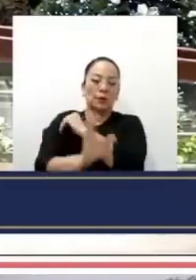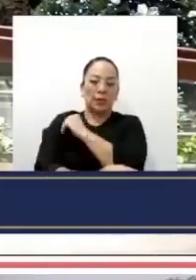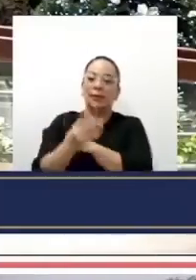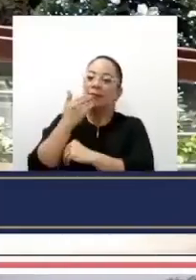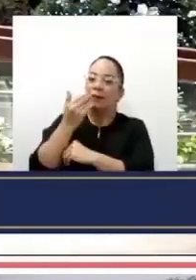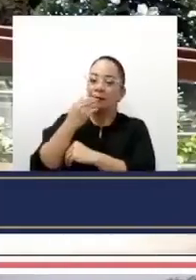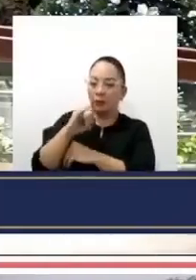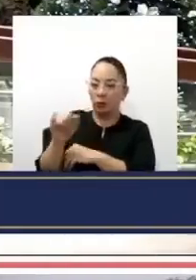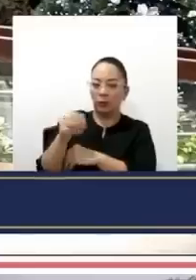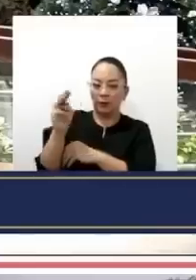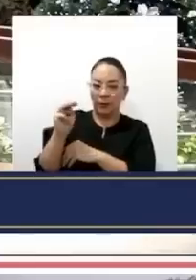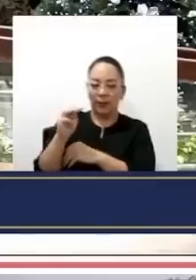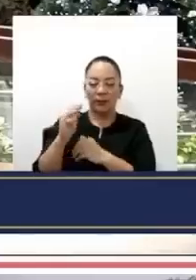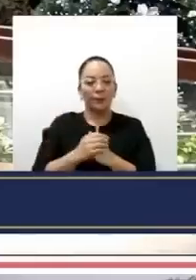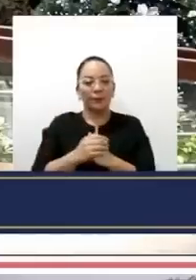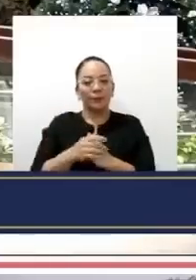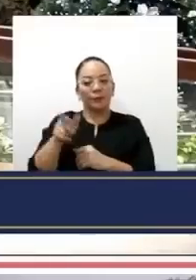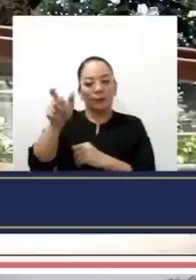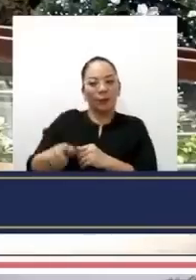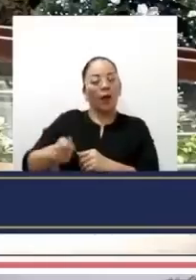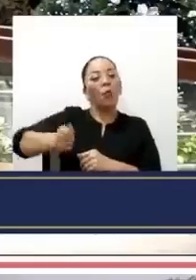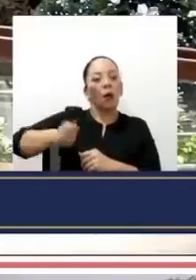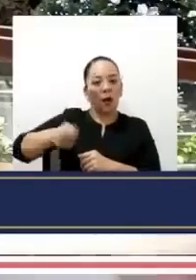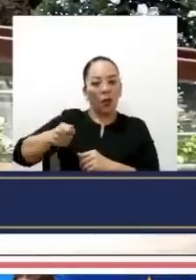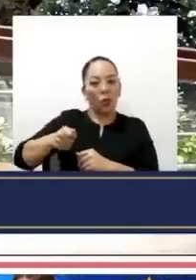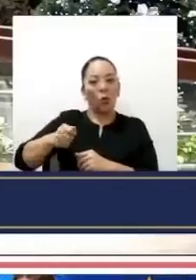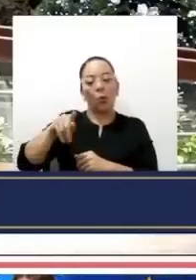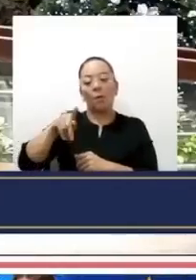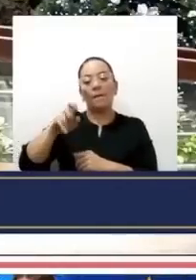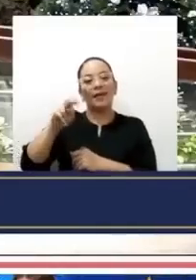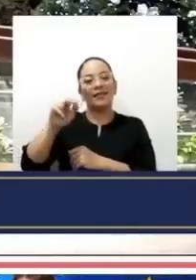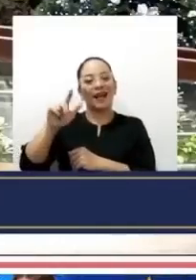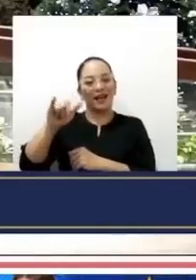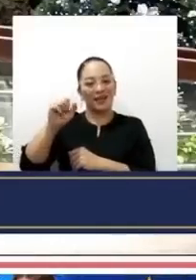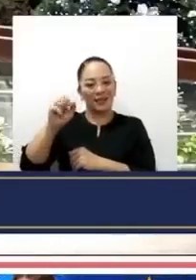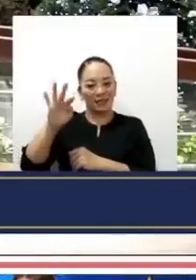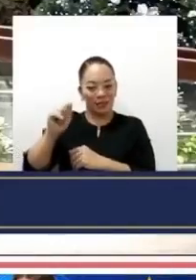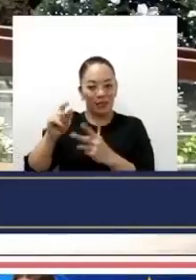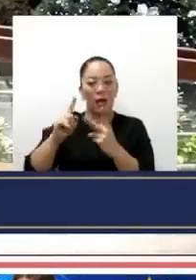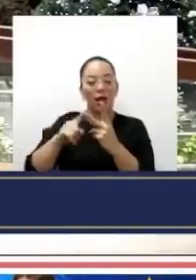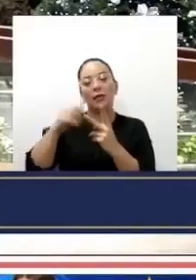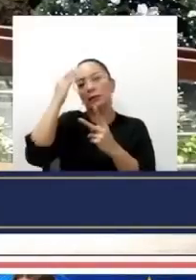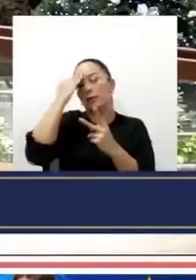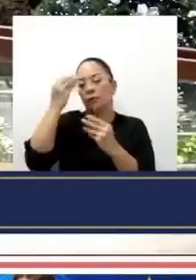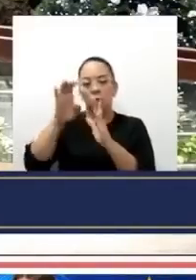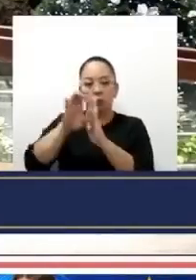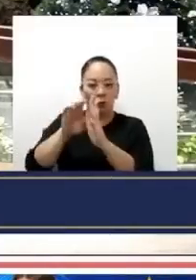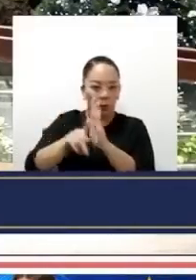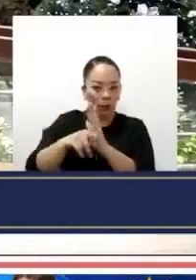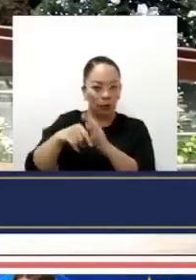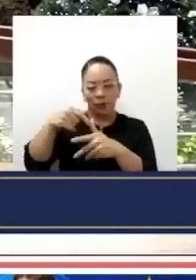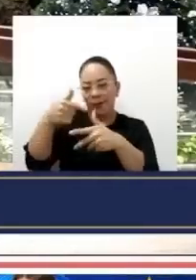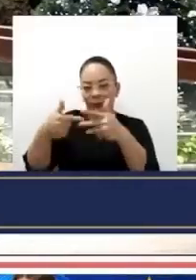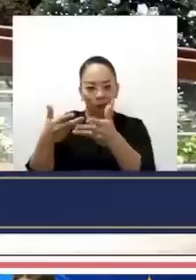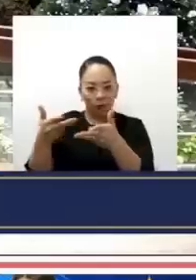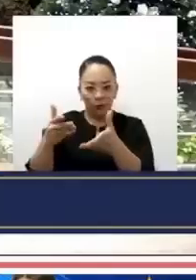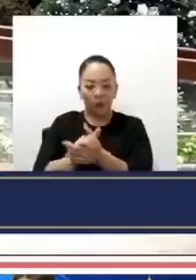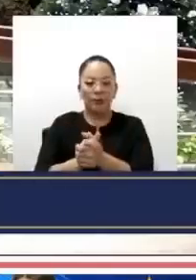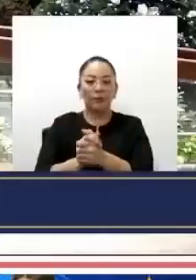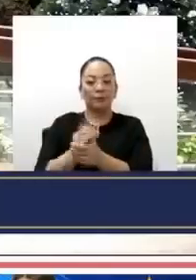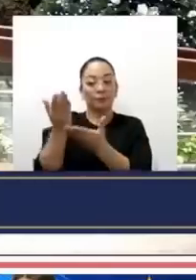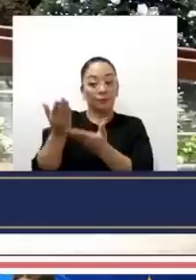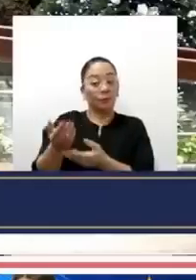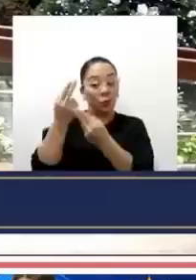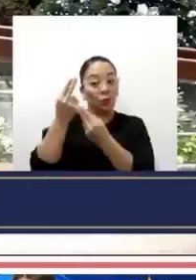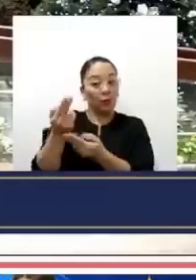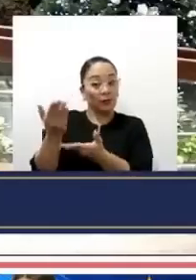don José Miguel. Es un abogado penalista y constitucionalista y un montón de cosas, muy